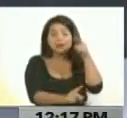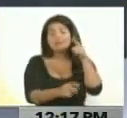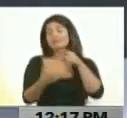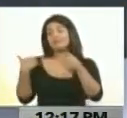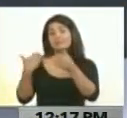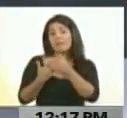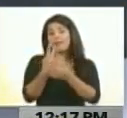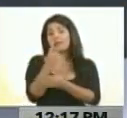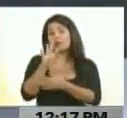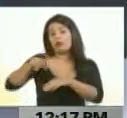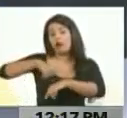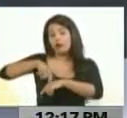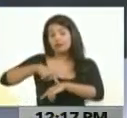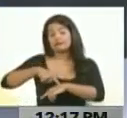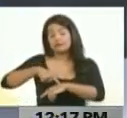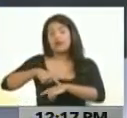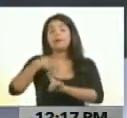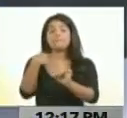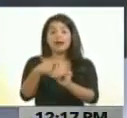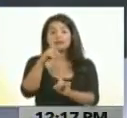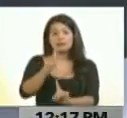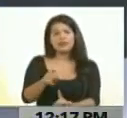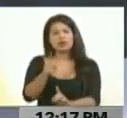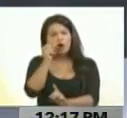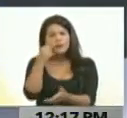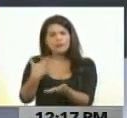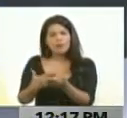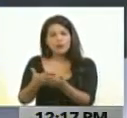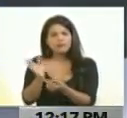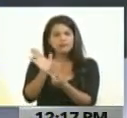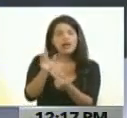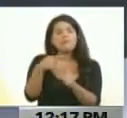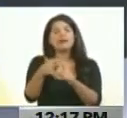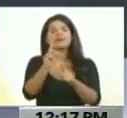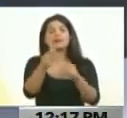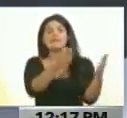24 horas y también presentaba entonces avances del plan Cambalache. Vamos a